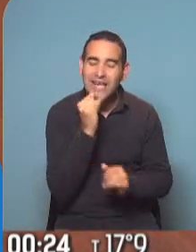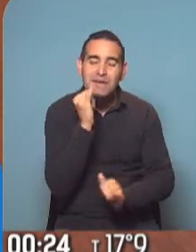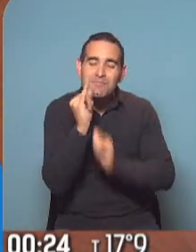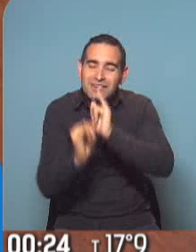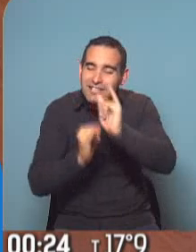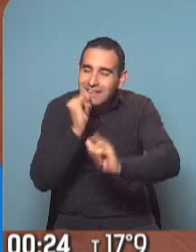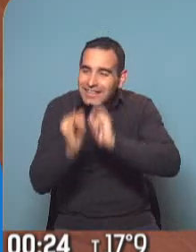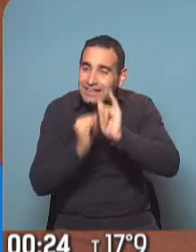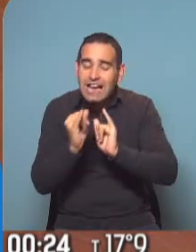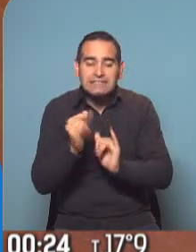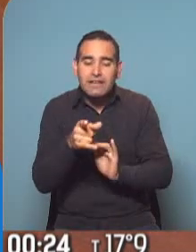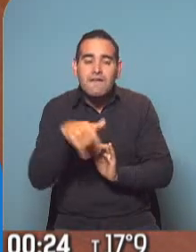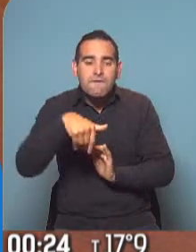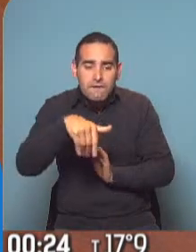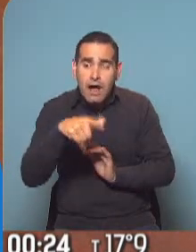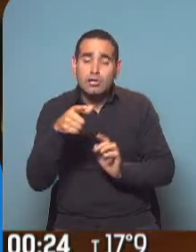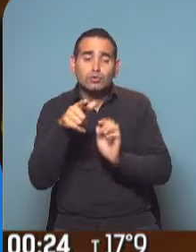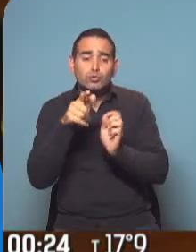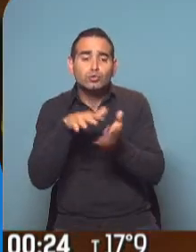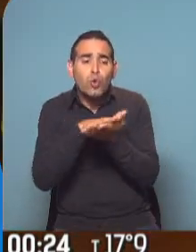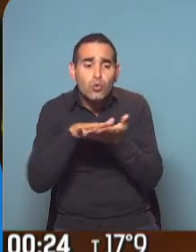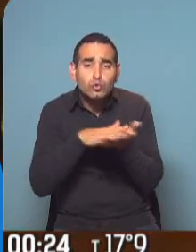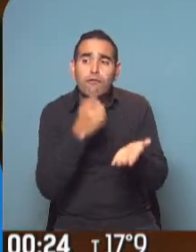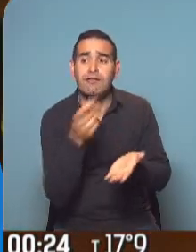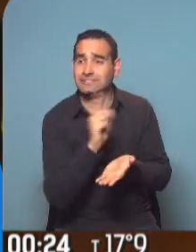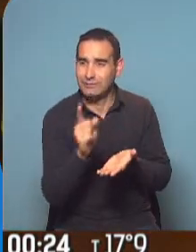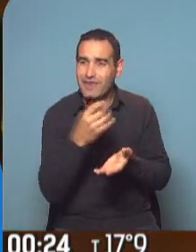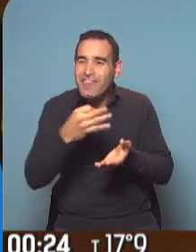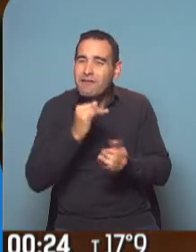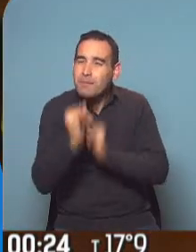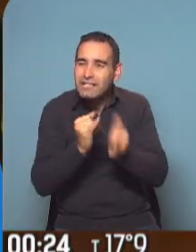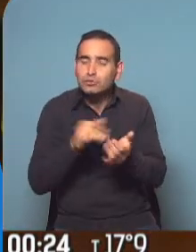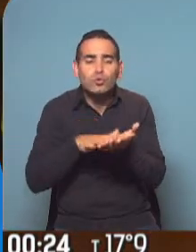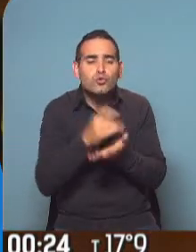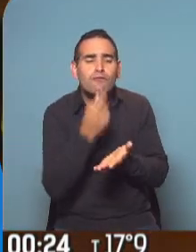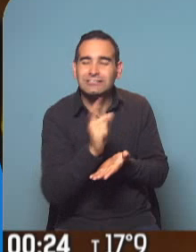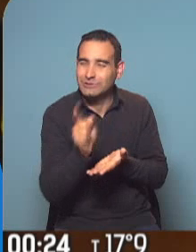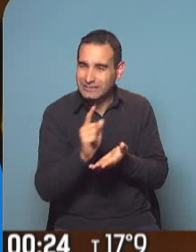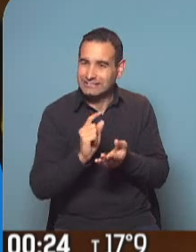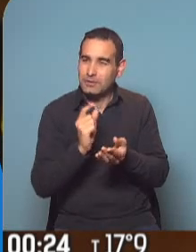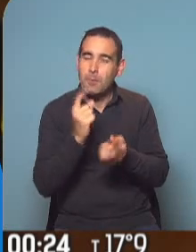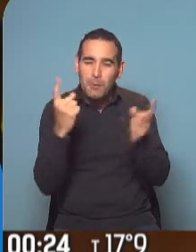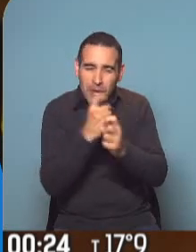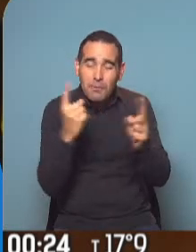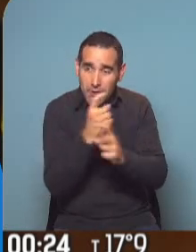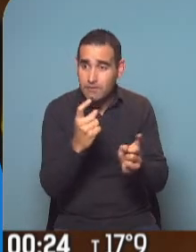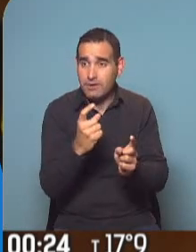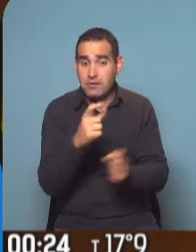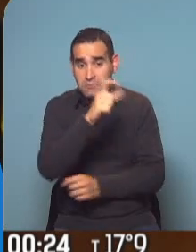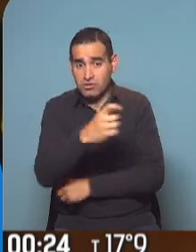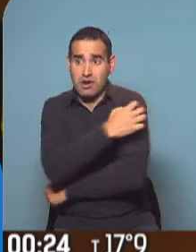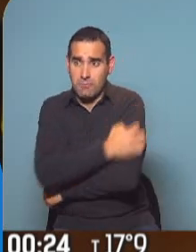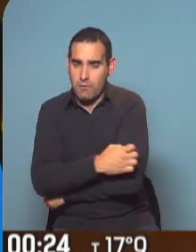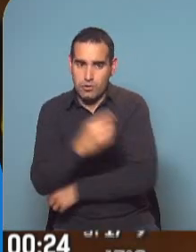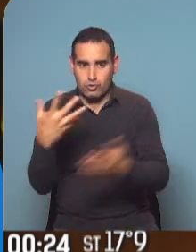esto es muy costoso y que lo que hay que hacer es proteger de las peores consecuencias a los más desvalidos, pero los que todavía